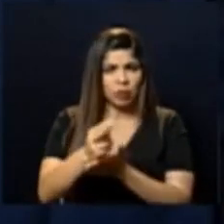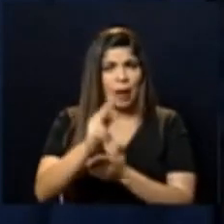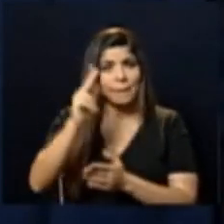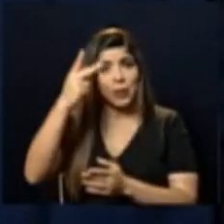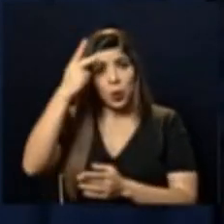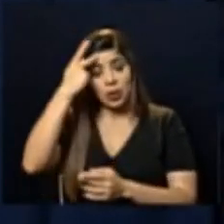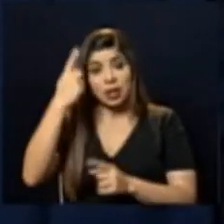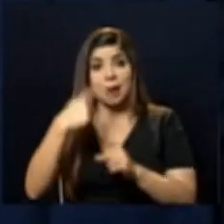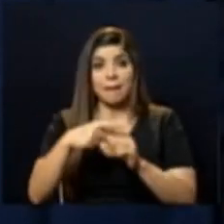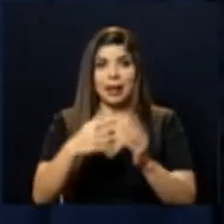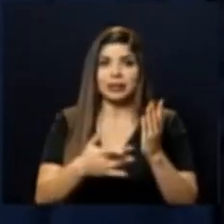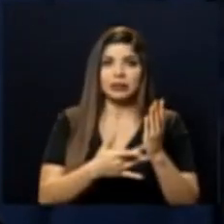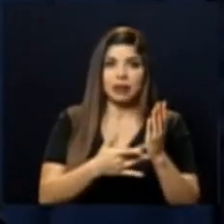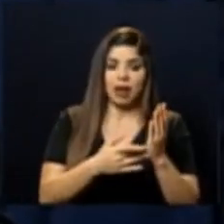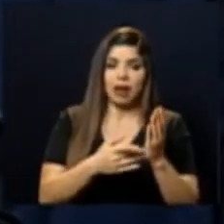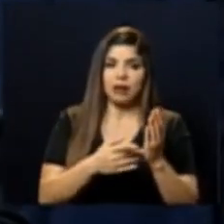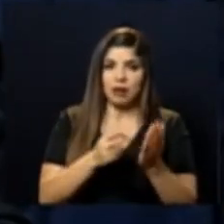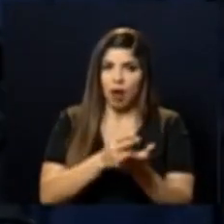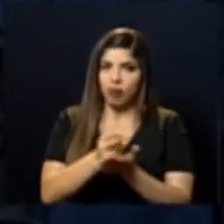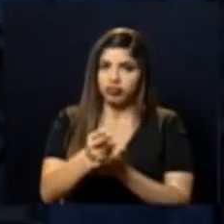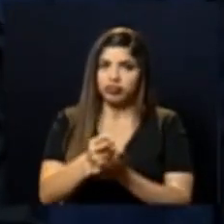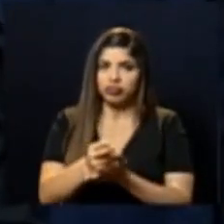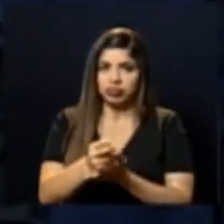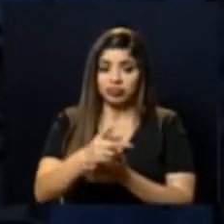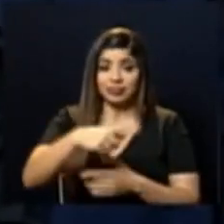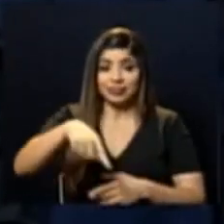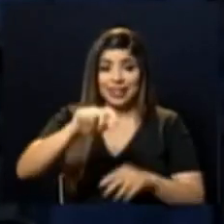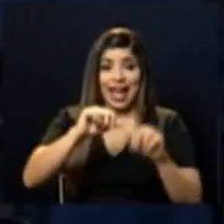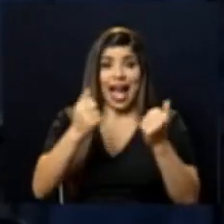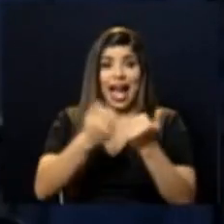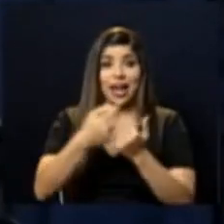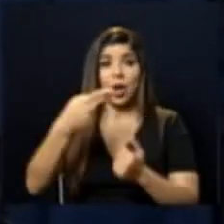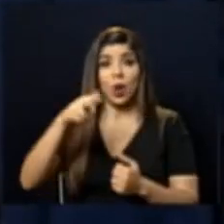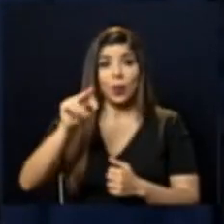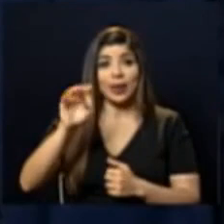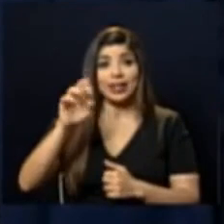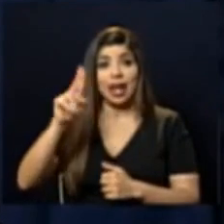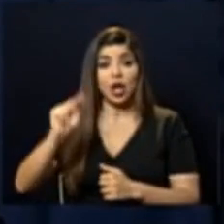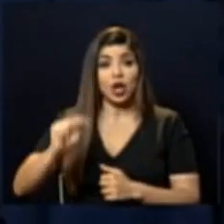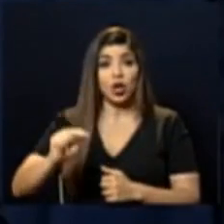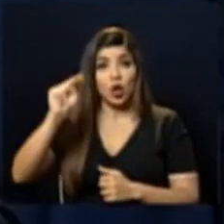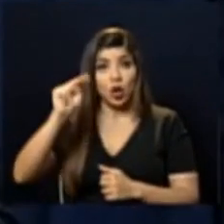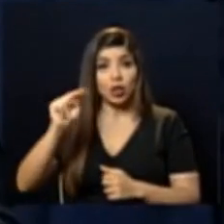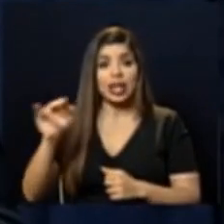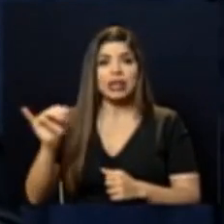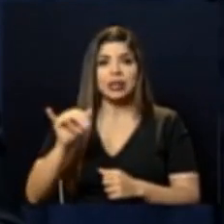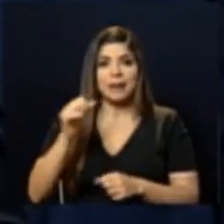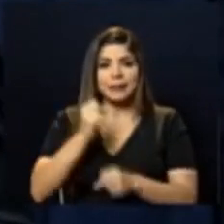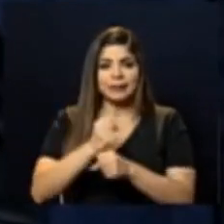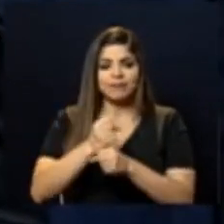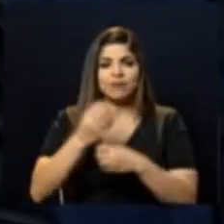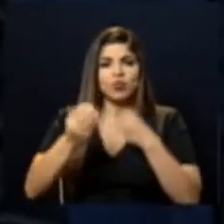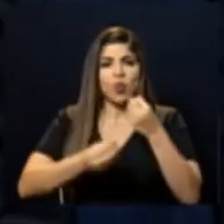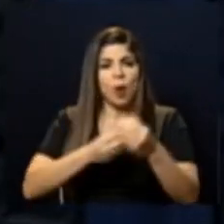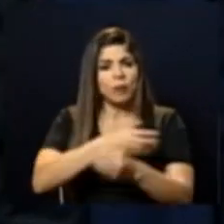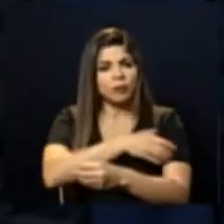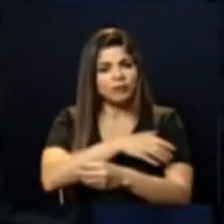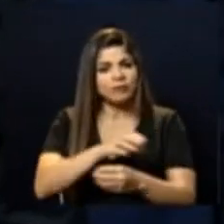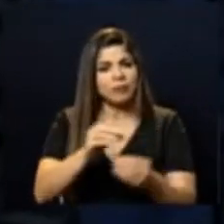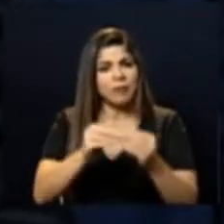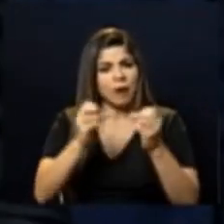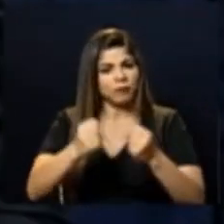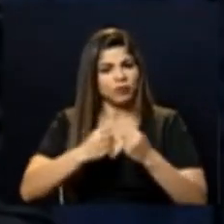como técnicas. En la zona Huetar Norte también trabajamos por reforzar la seguridad